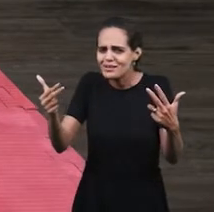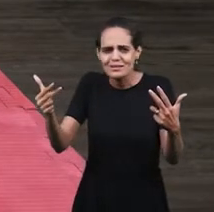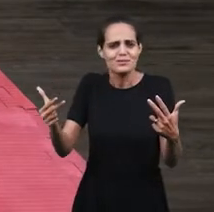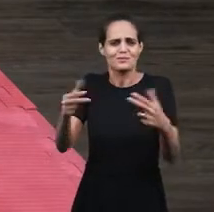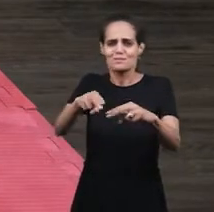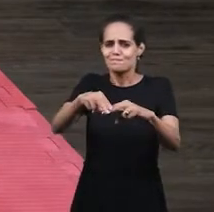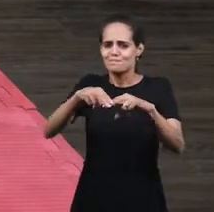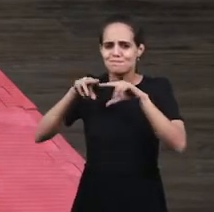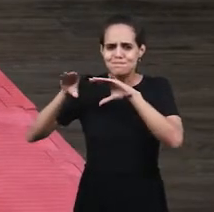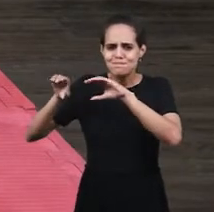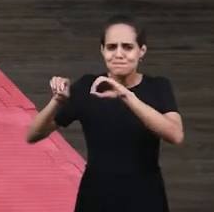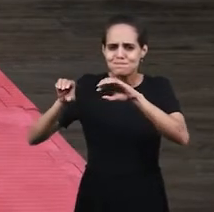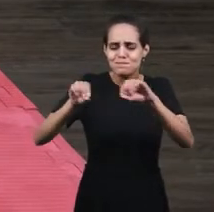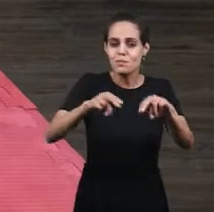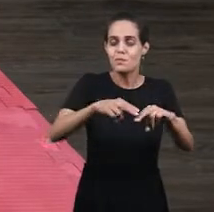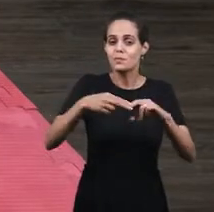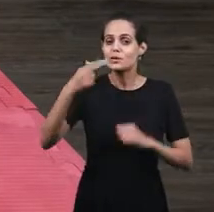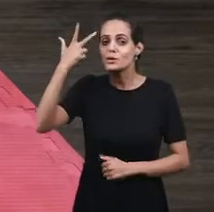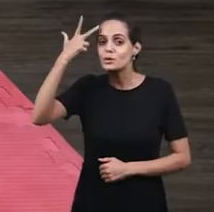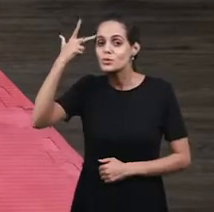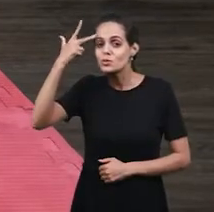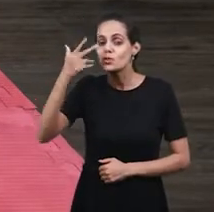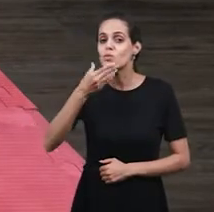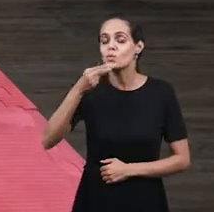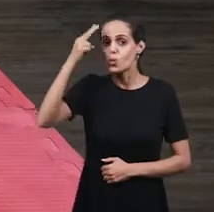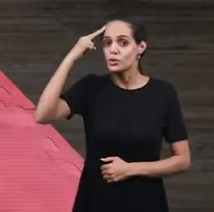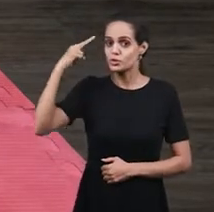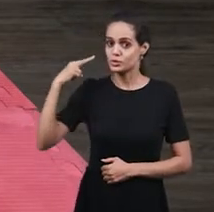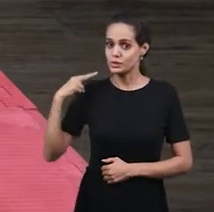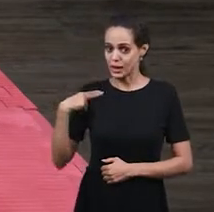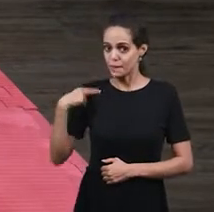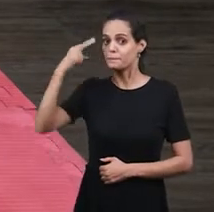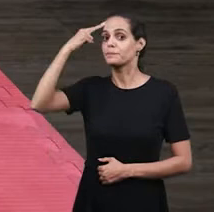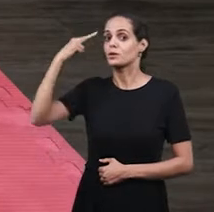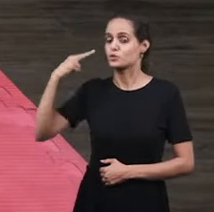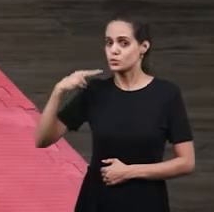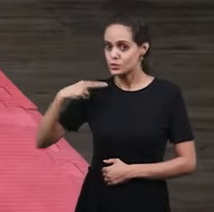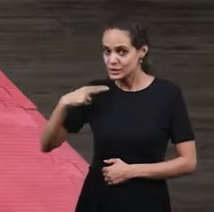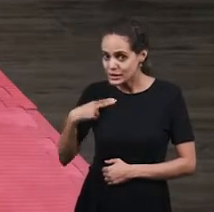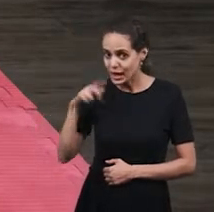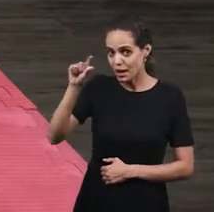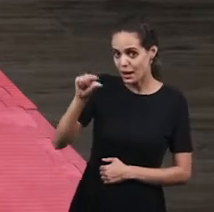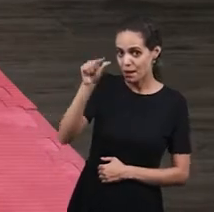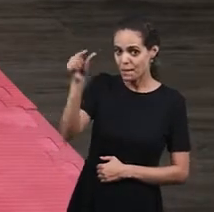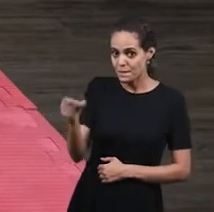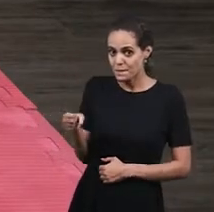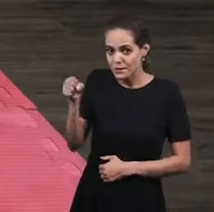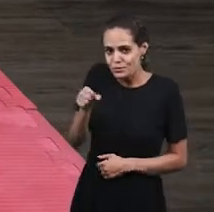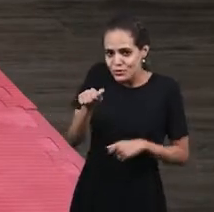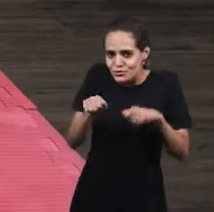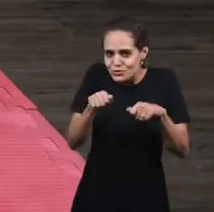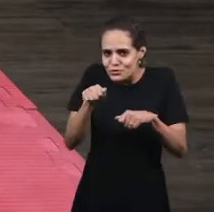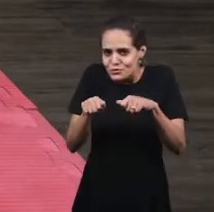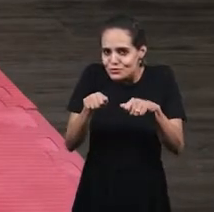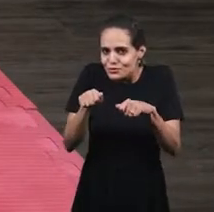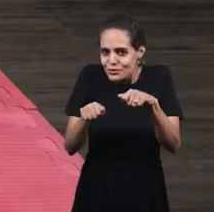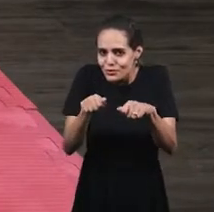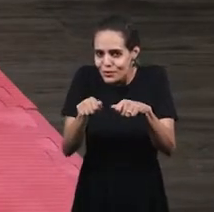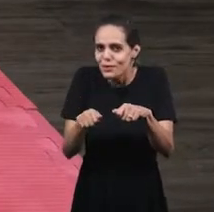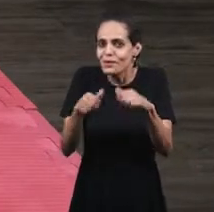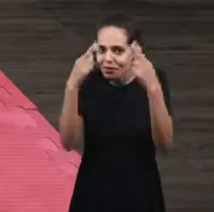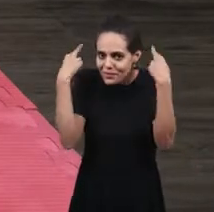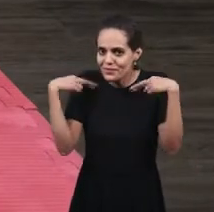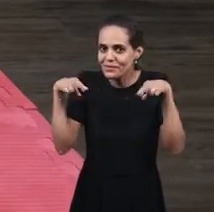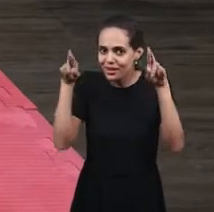de la historia de José. José era pastor de ovejas. ¿Y ustedes saben quién es el buen